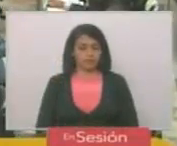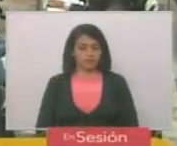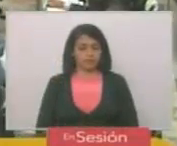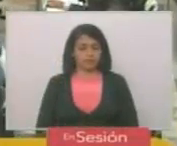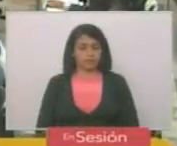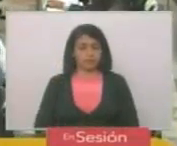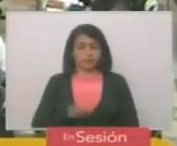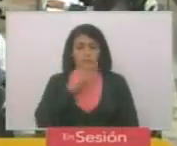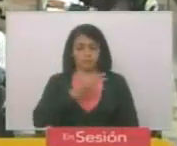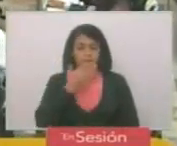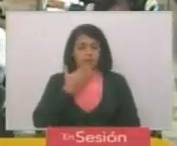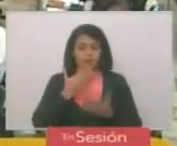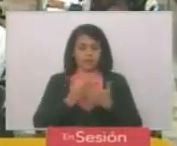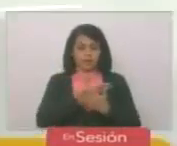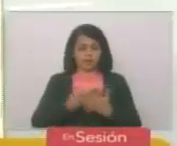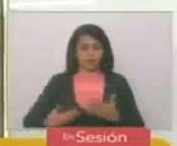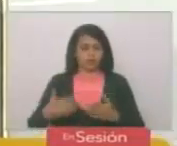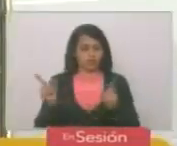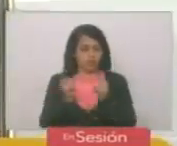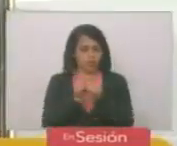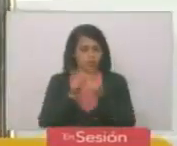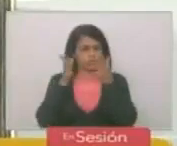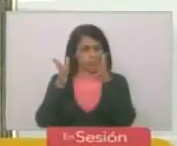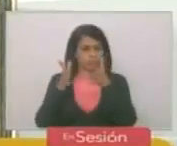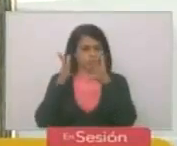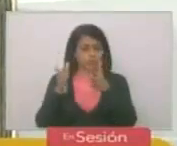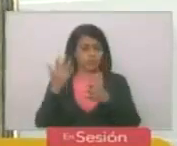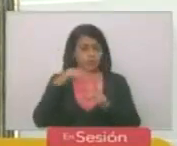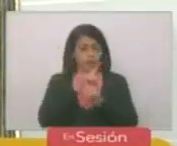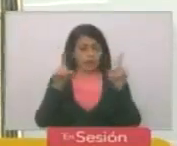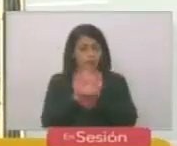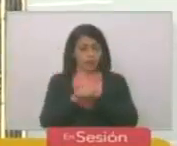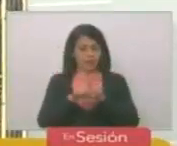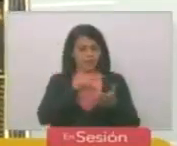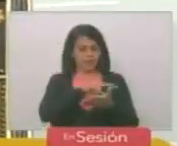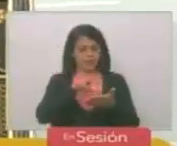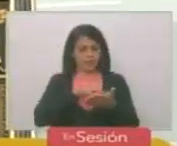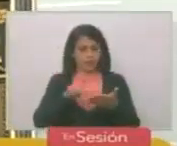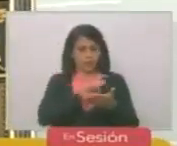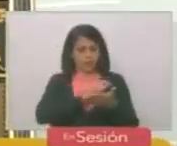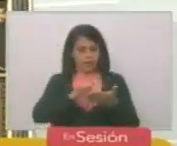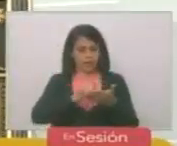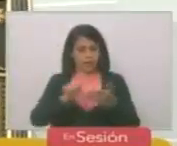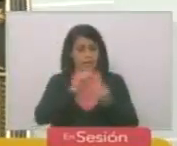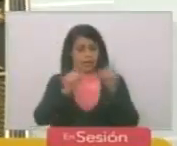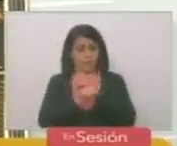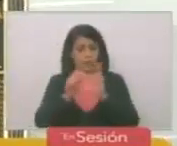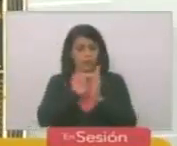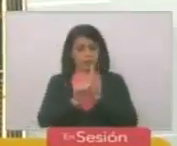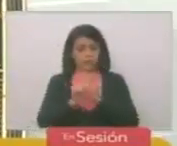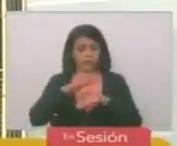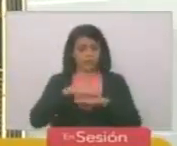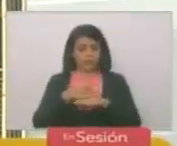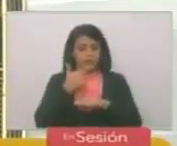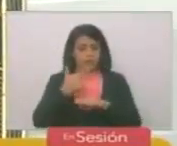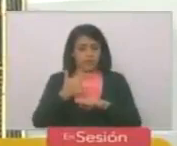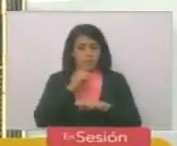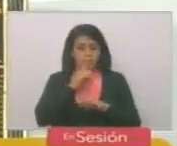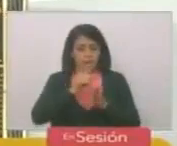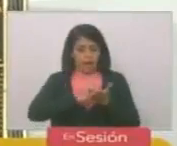Sí, buenas tardes. Gracias, presidente. Solo para sugerir que se modifique la redacción del artículo, porque tiene una mala